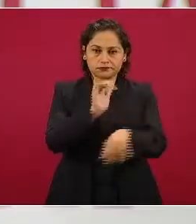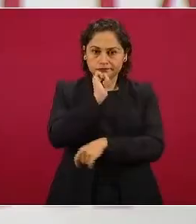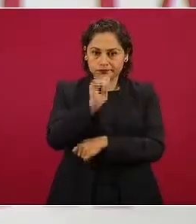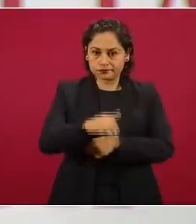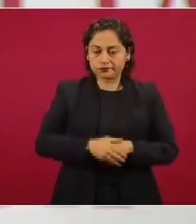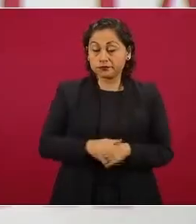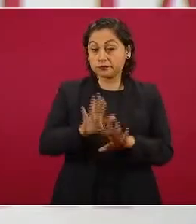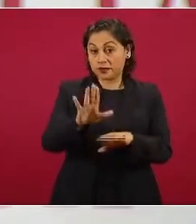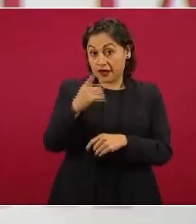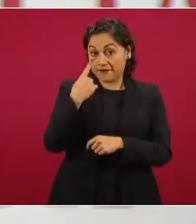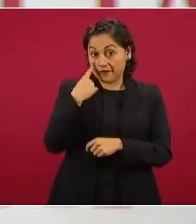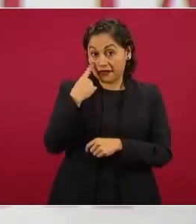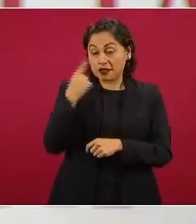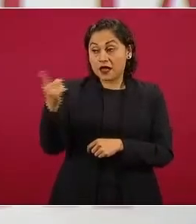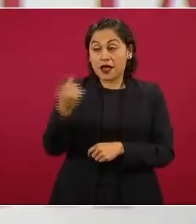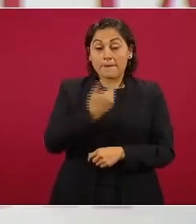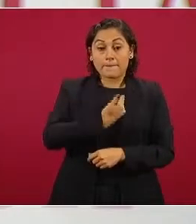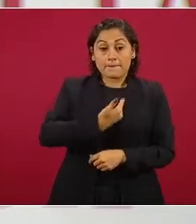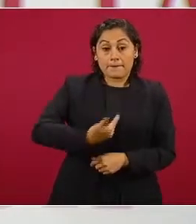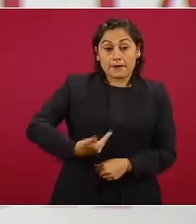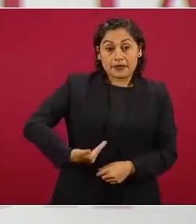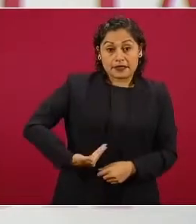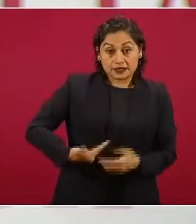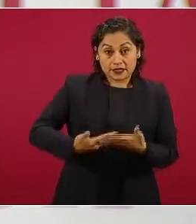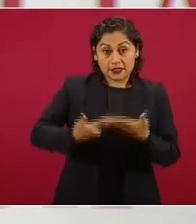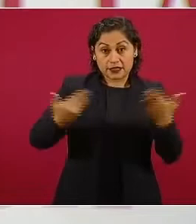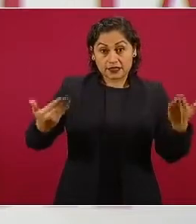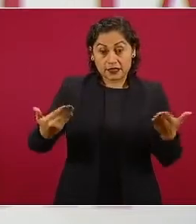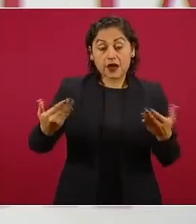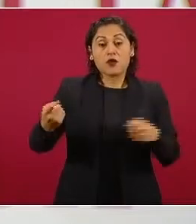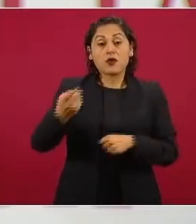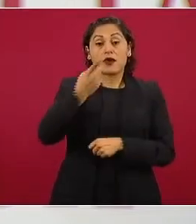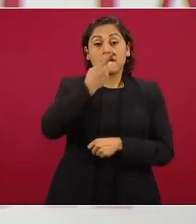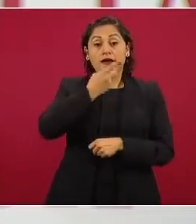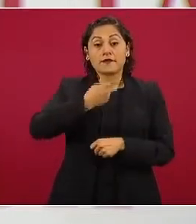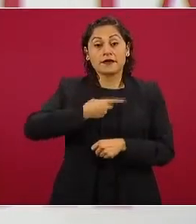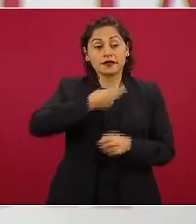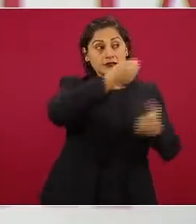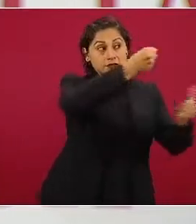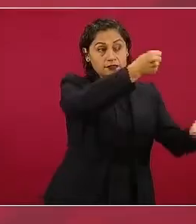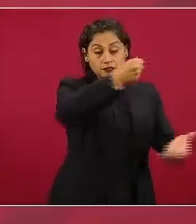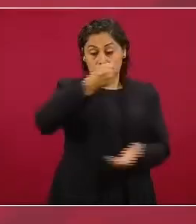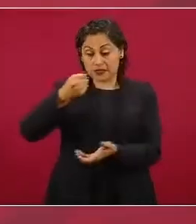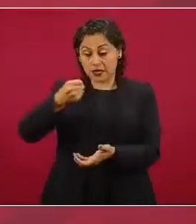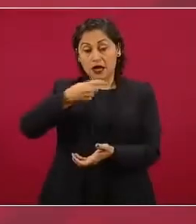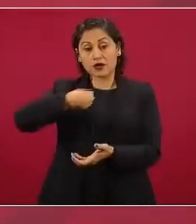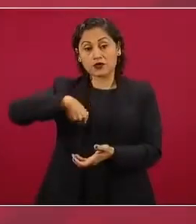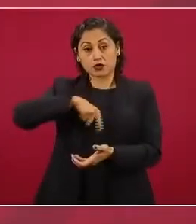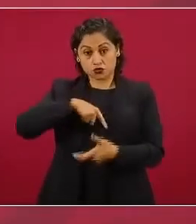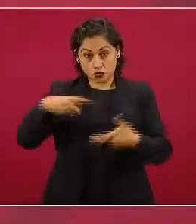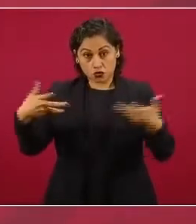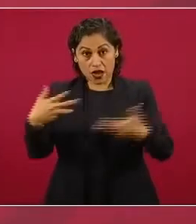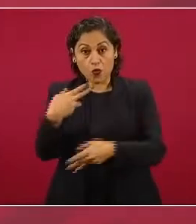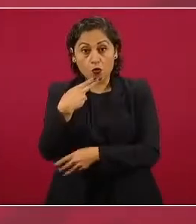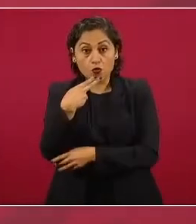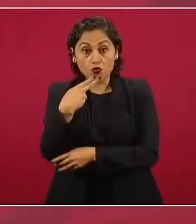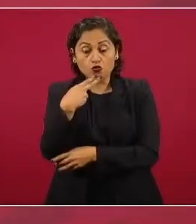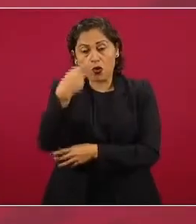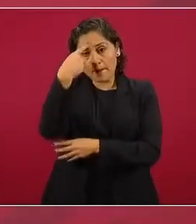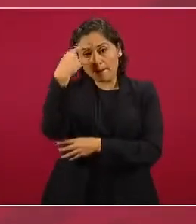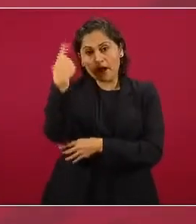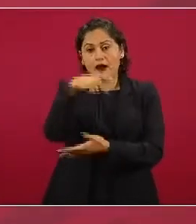Y la instrucción que nos ha dado el presidente es de no aplicar esos recursos como se estaban haciendo para comprar